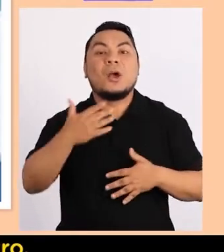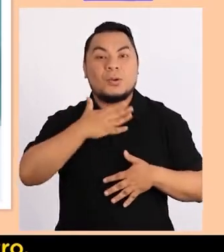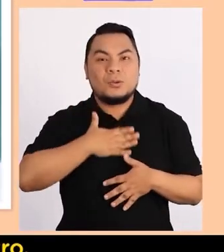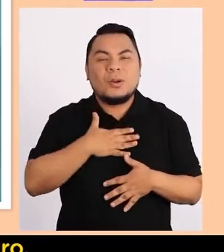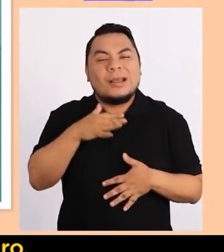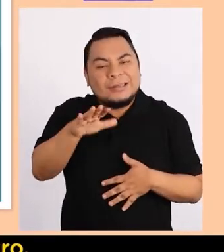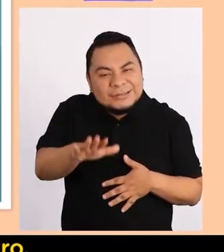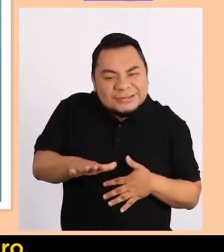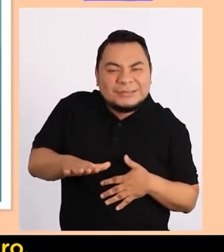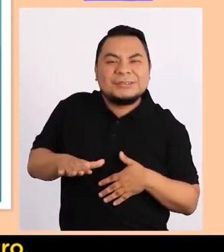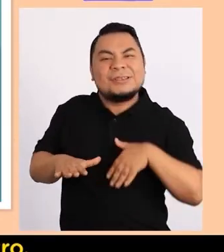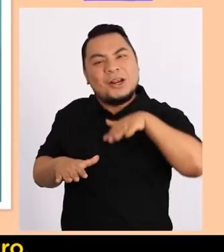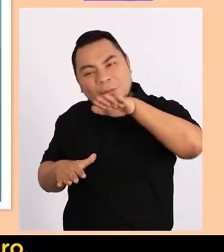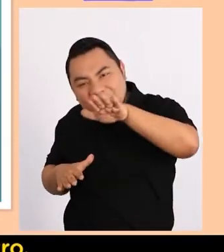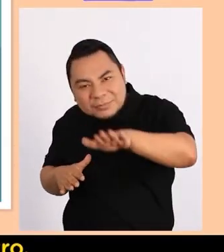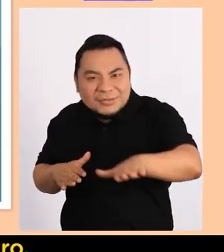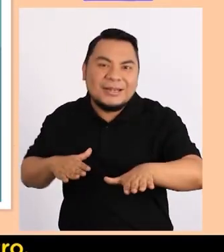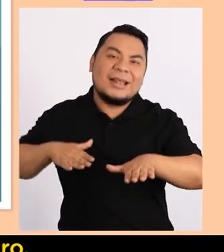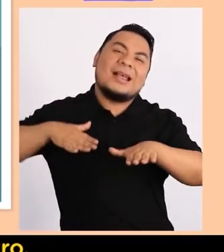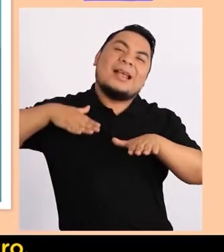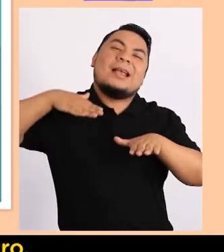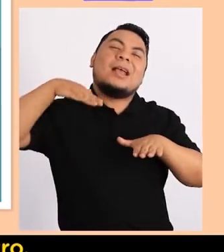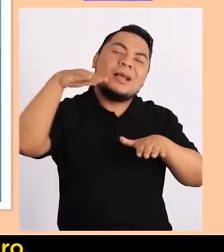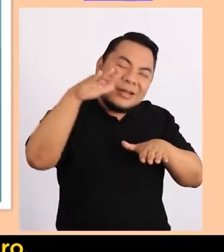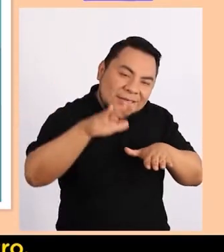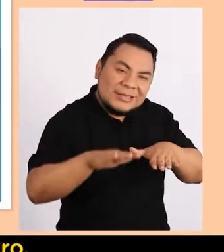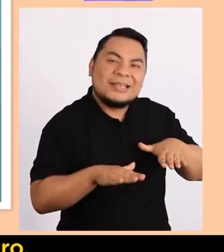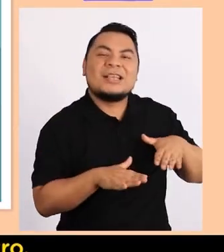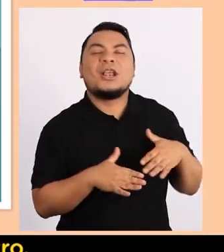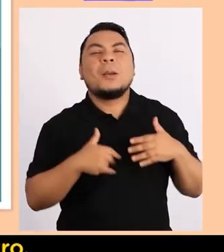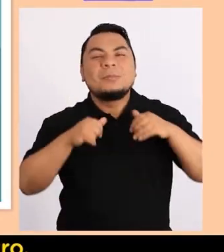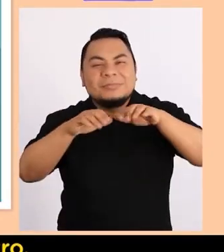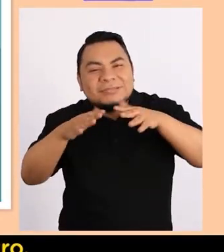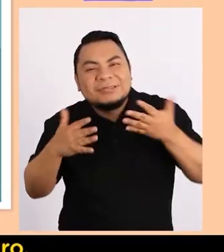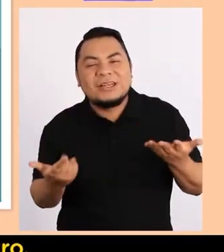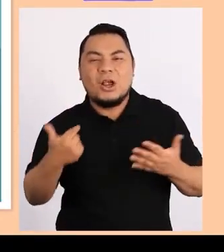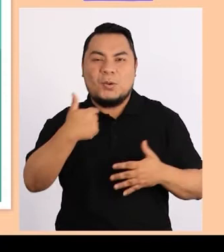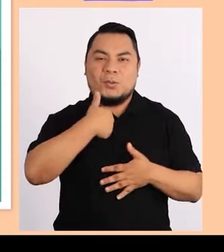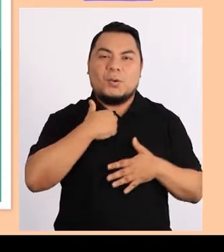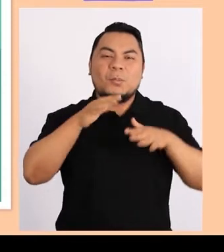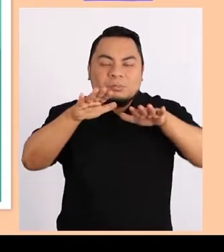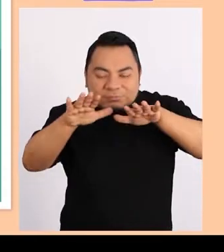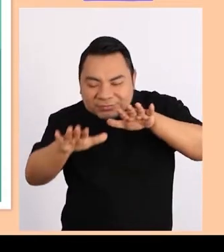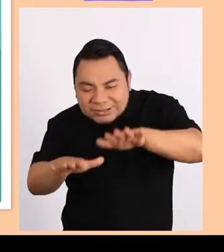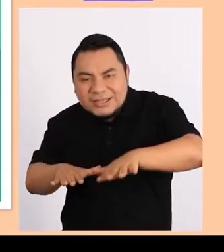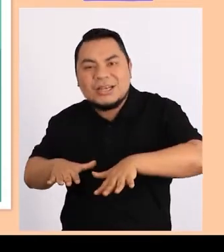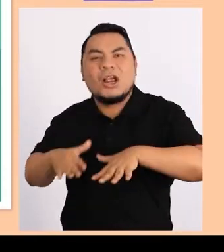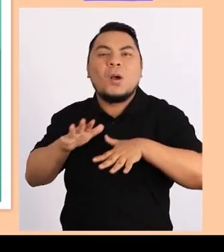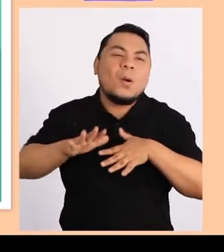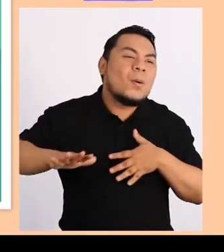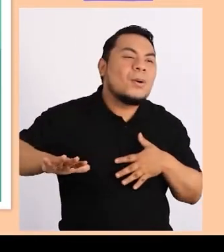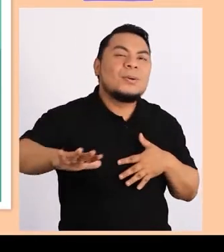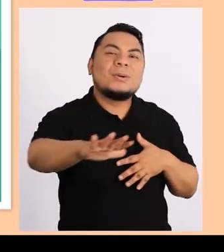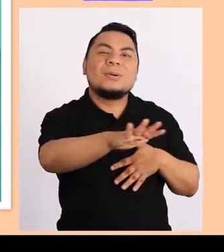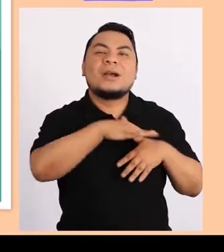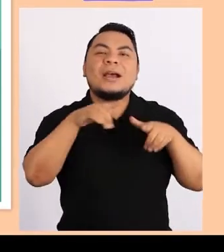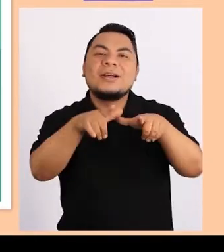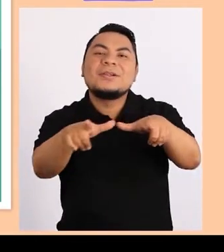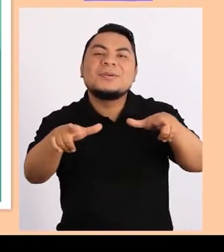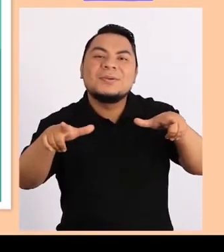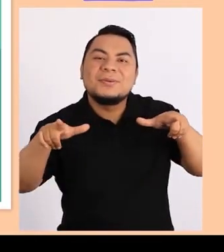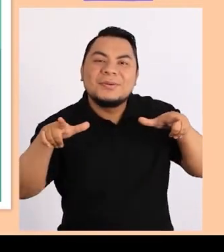Me arrastro, me arrastro, me arrastro, me arrastro por